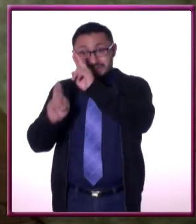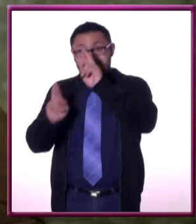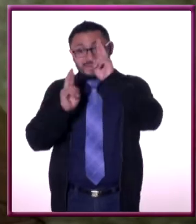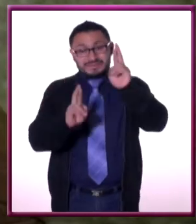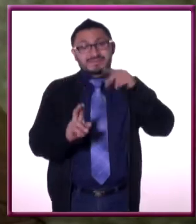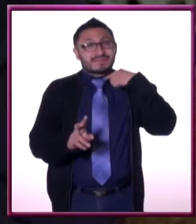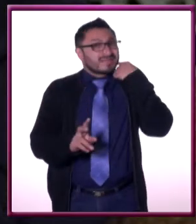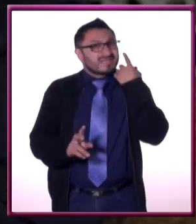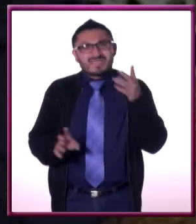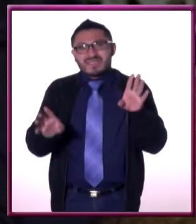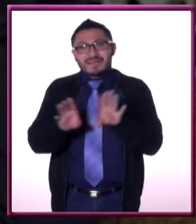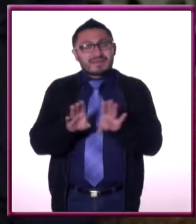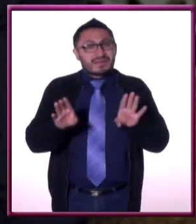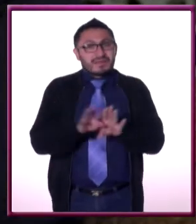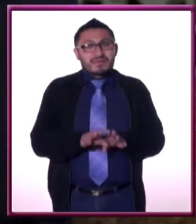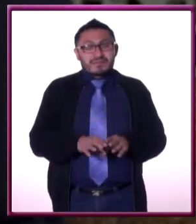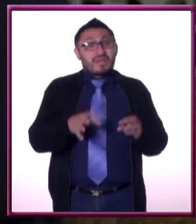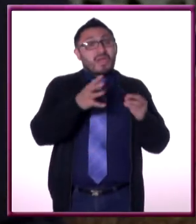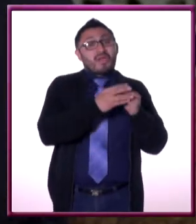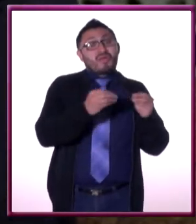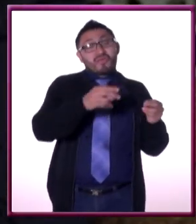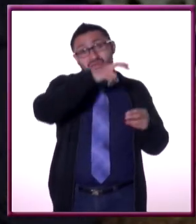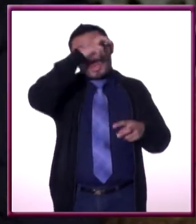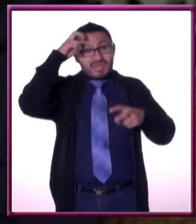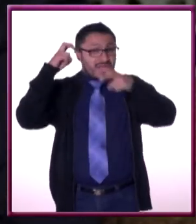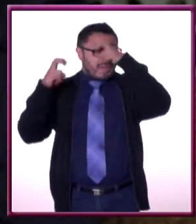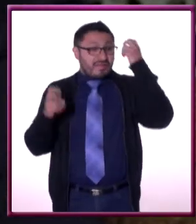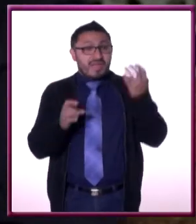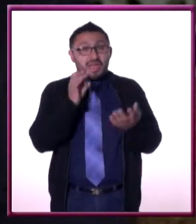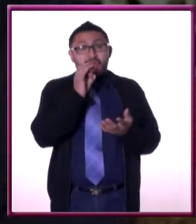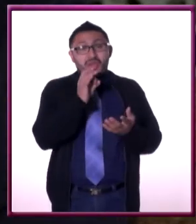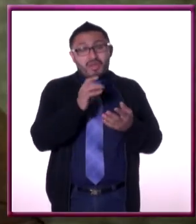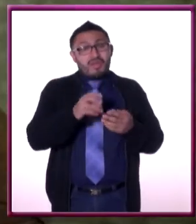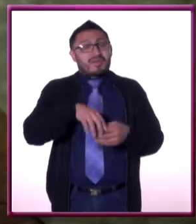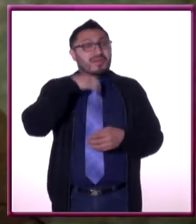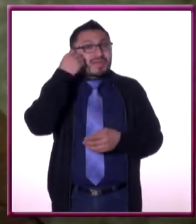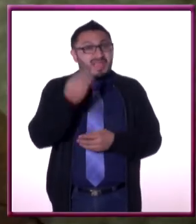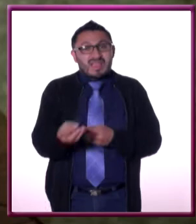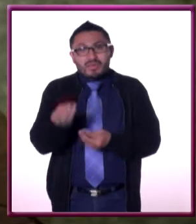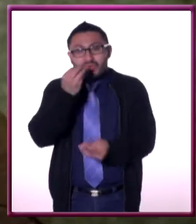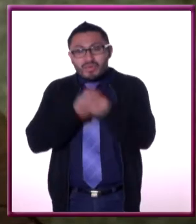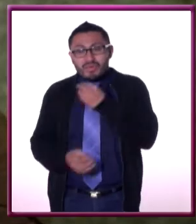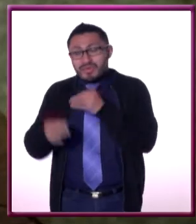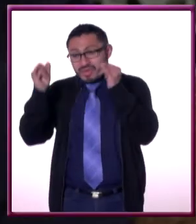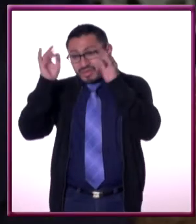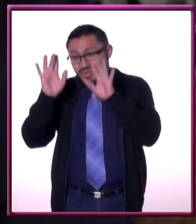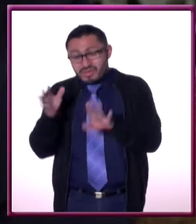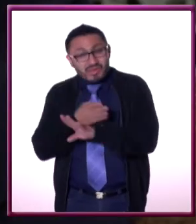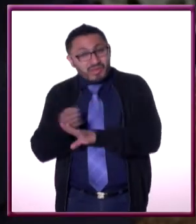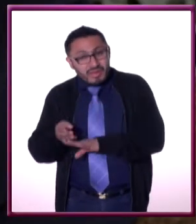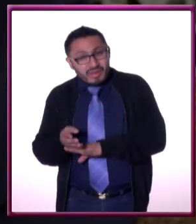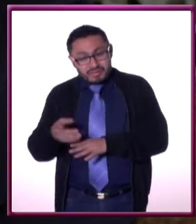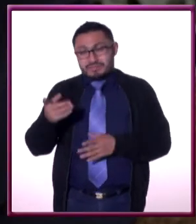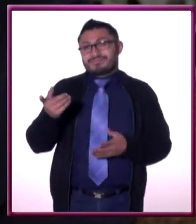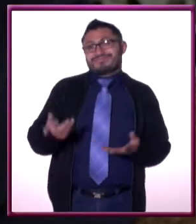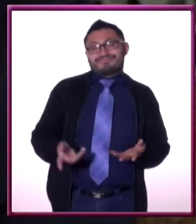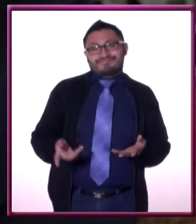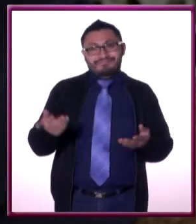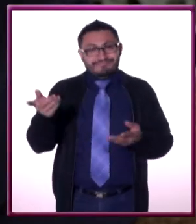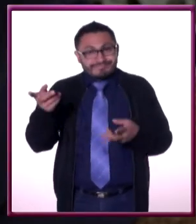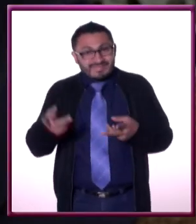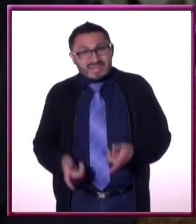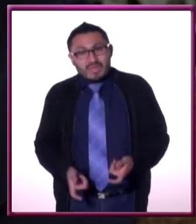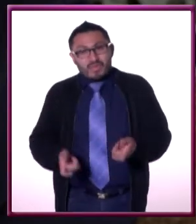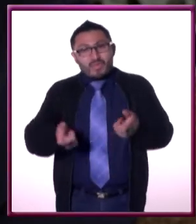y el no querer comer entonces frutas de verano a fuerza las queremos comer en invierno, Claro. pues el gasto energético